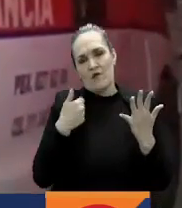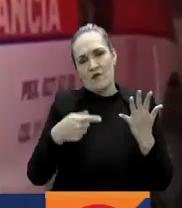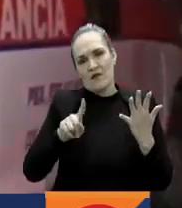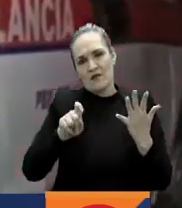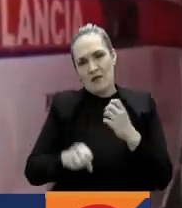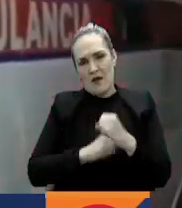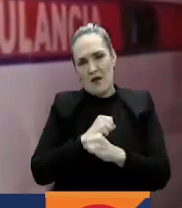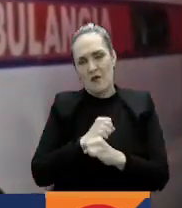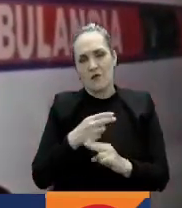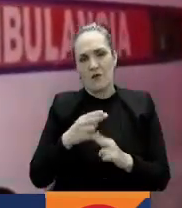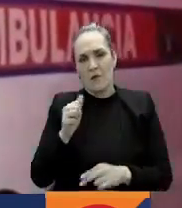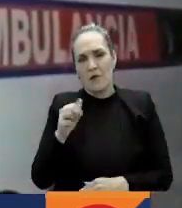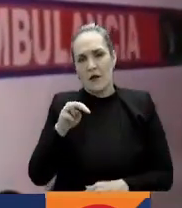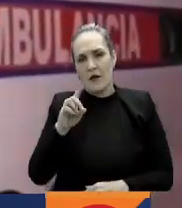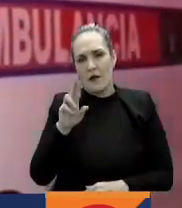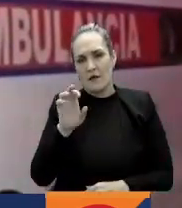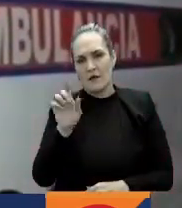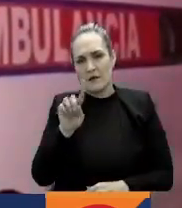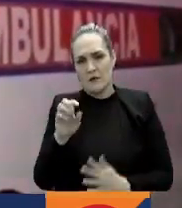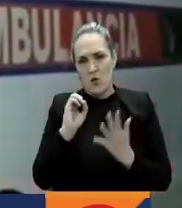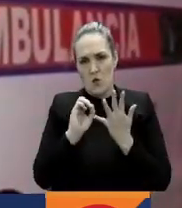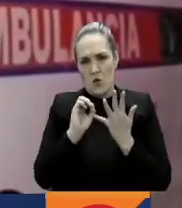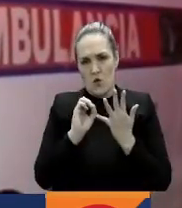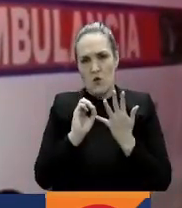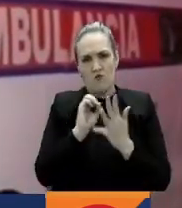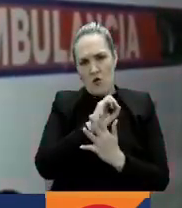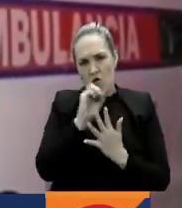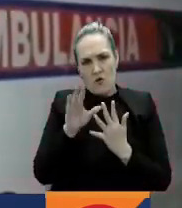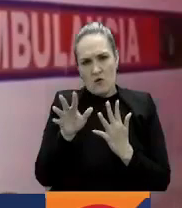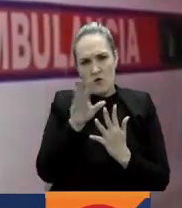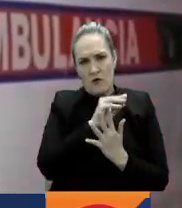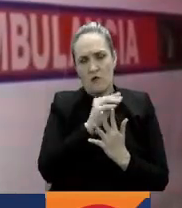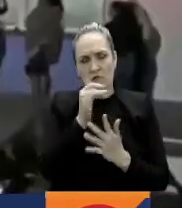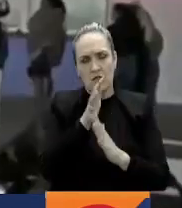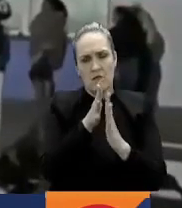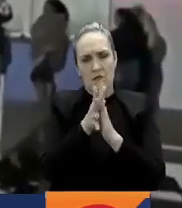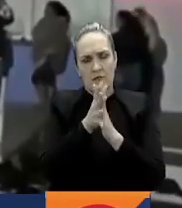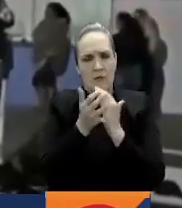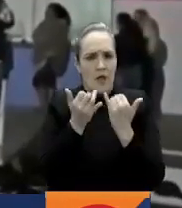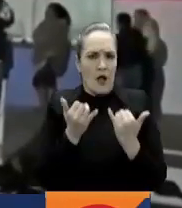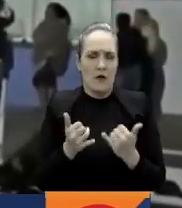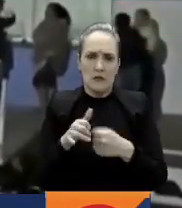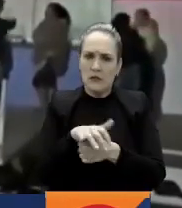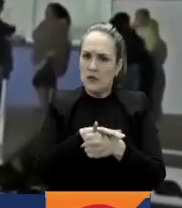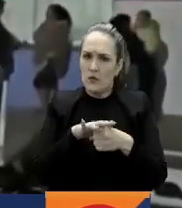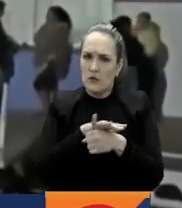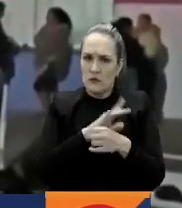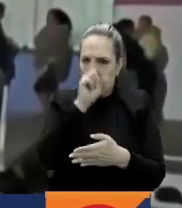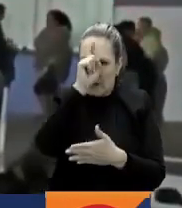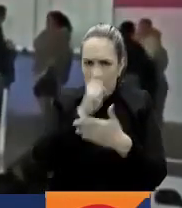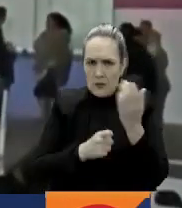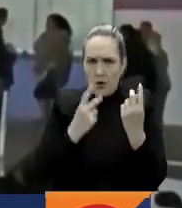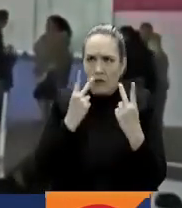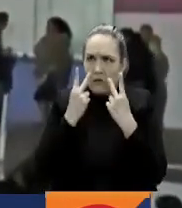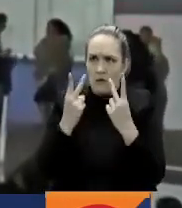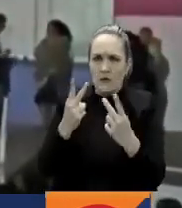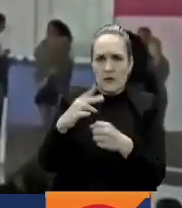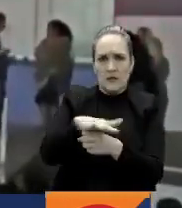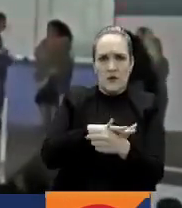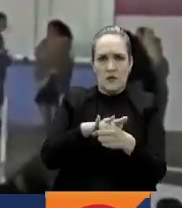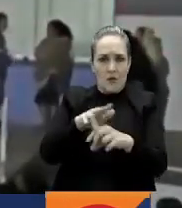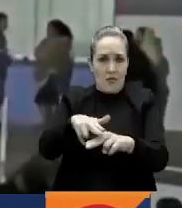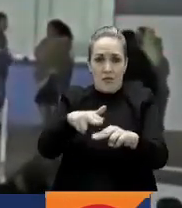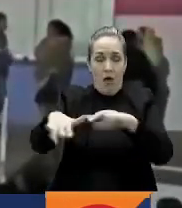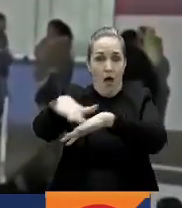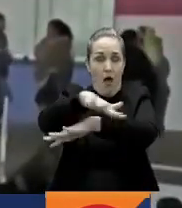de edad, Andrés Daza Córdoba. Es de anotar que se han activado planes de contingencia frente a este hecho natural con